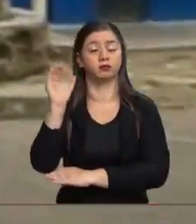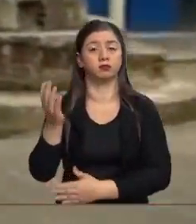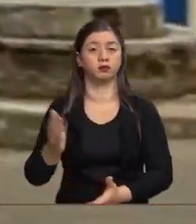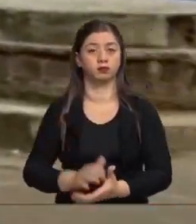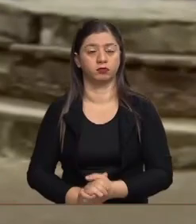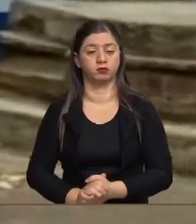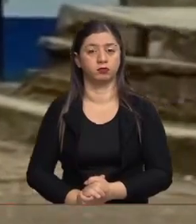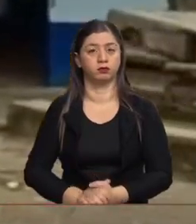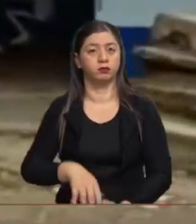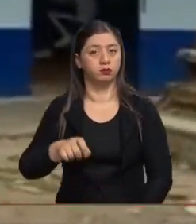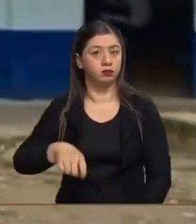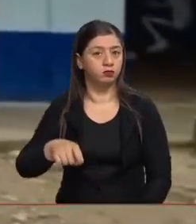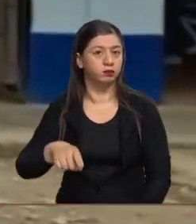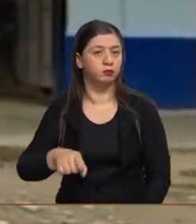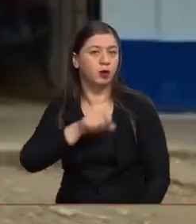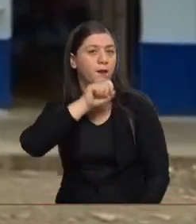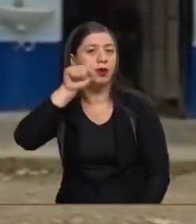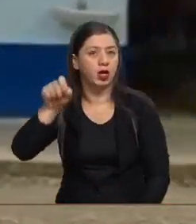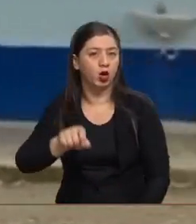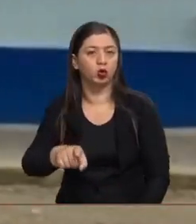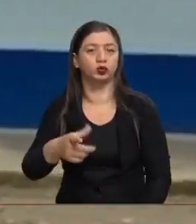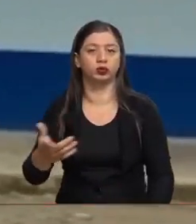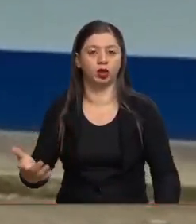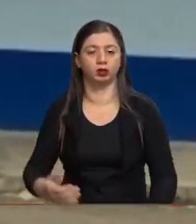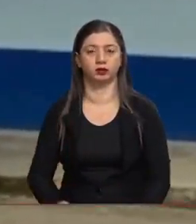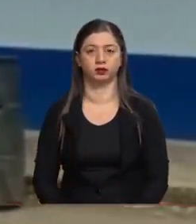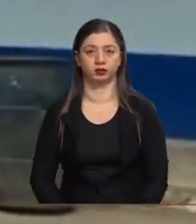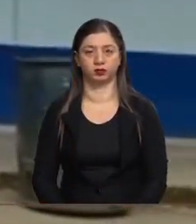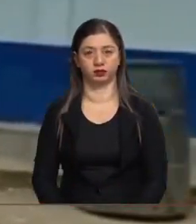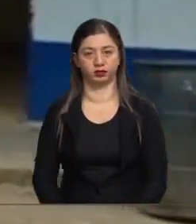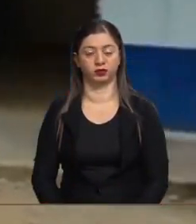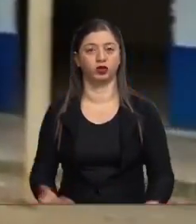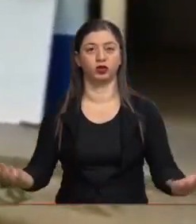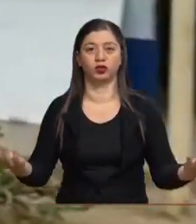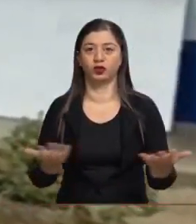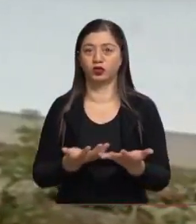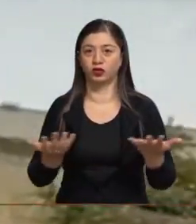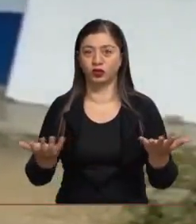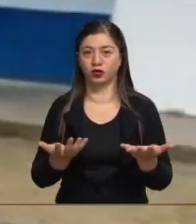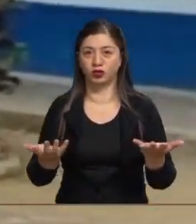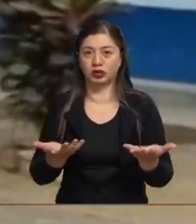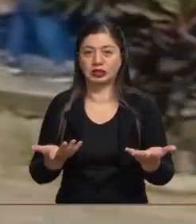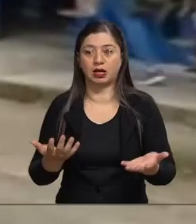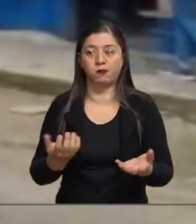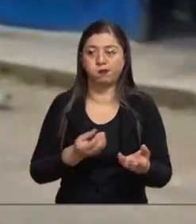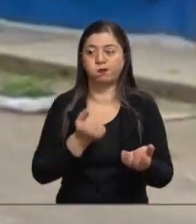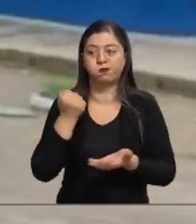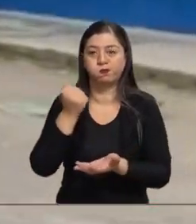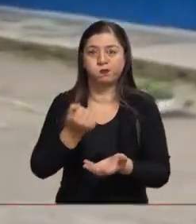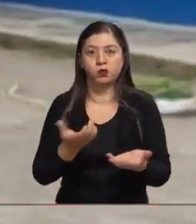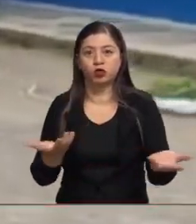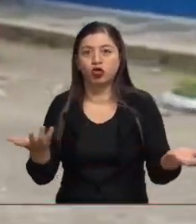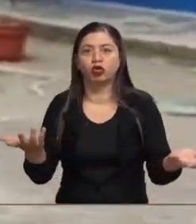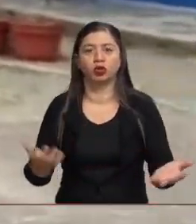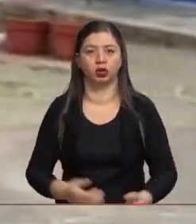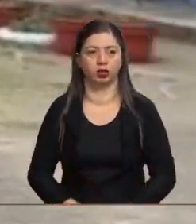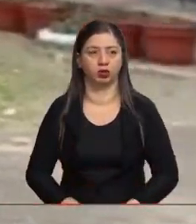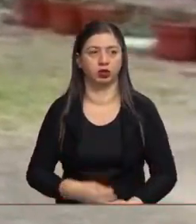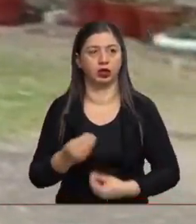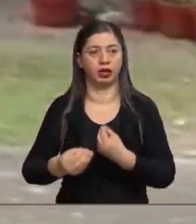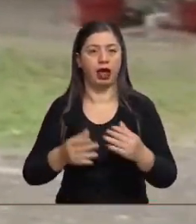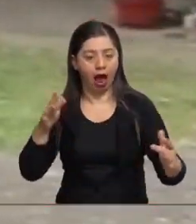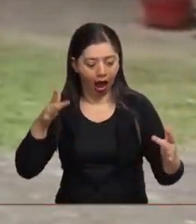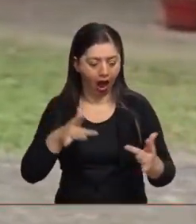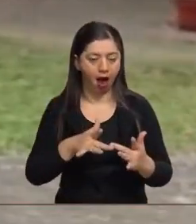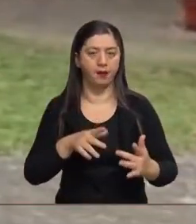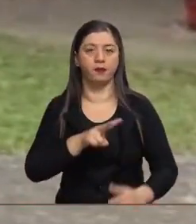Es bueno preguntar, ¿dónde están los recursos del Sistema General de Participación que le corresponden